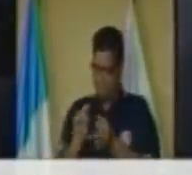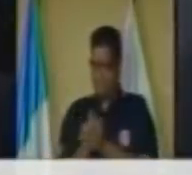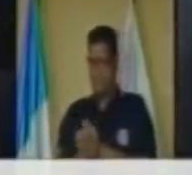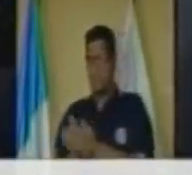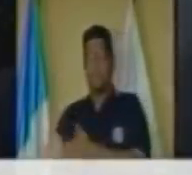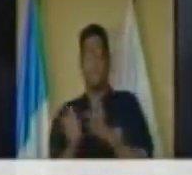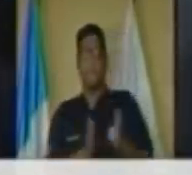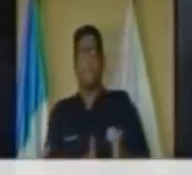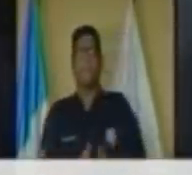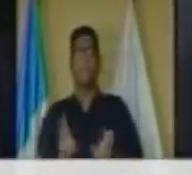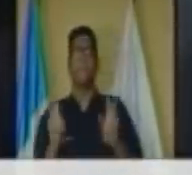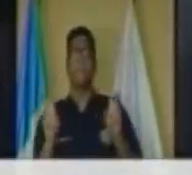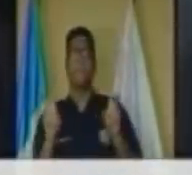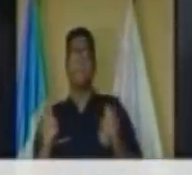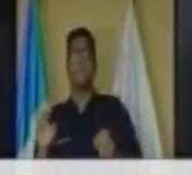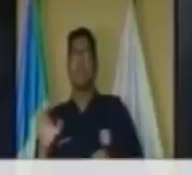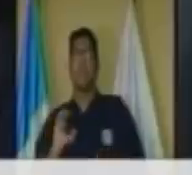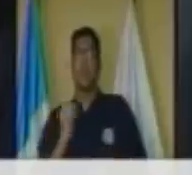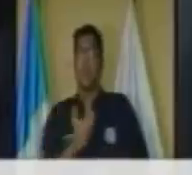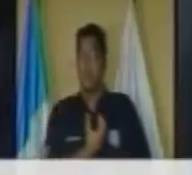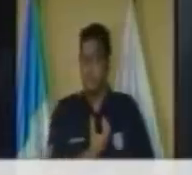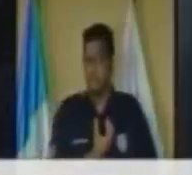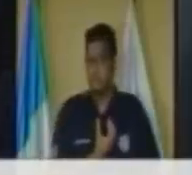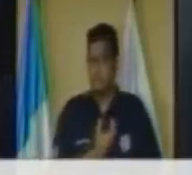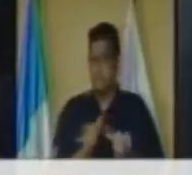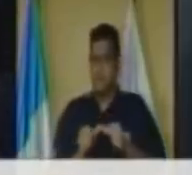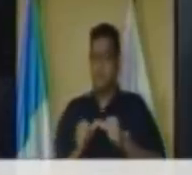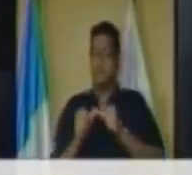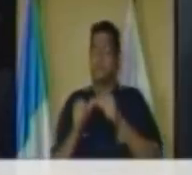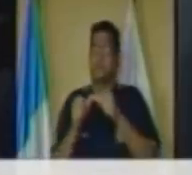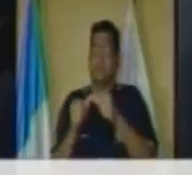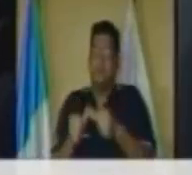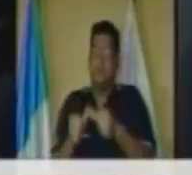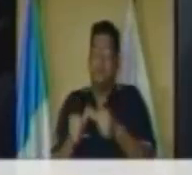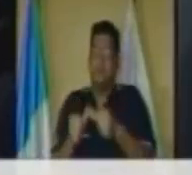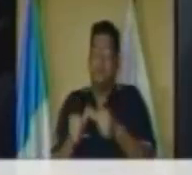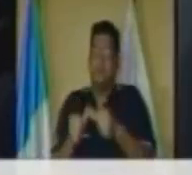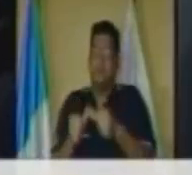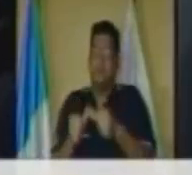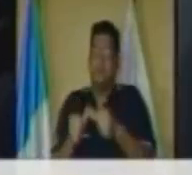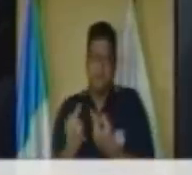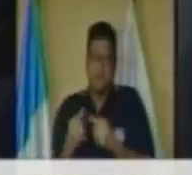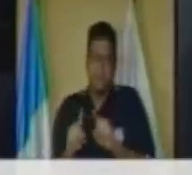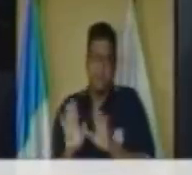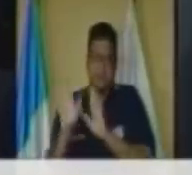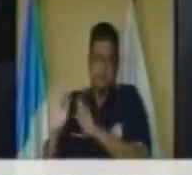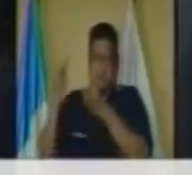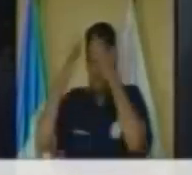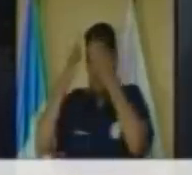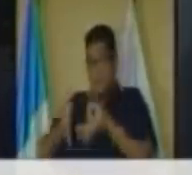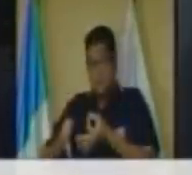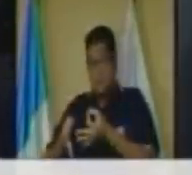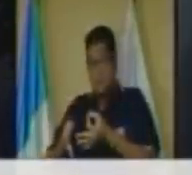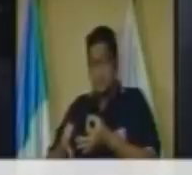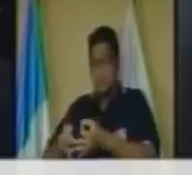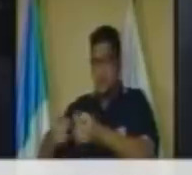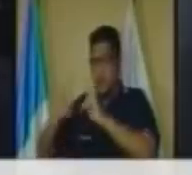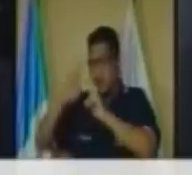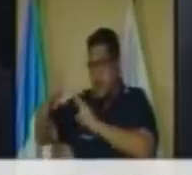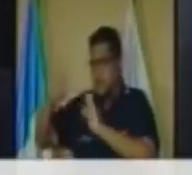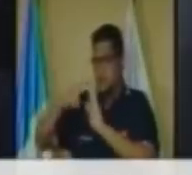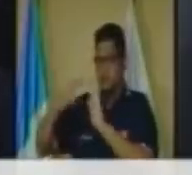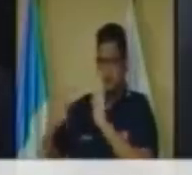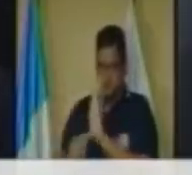el Congreso, ellos se van a seguir reuniendo. Lo único que tienen que hacer es tomar las medidas de prevención, pero ellos